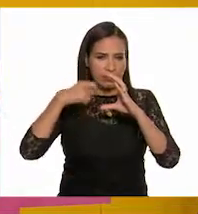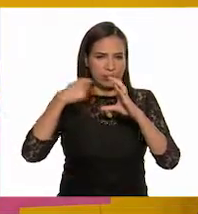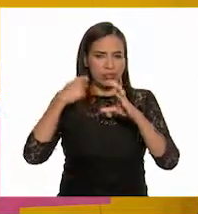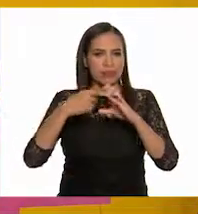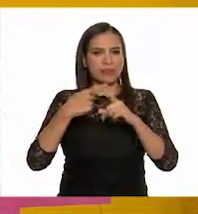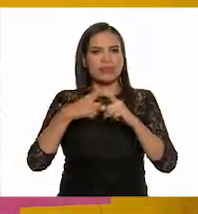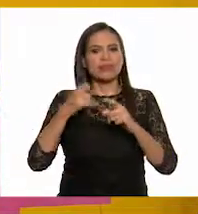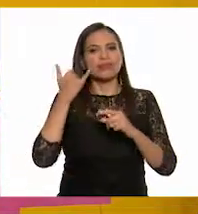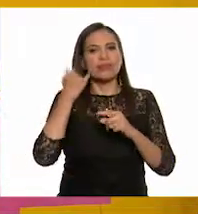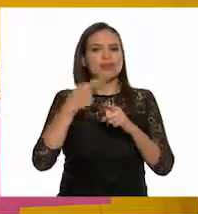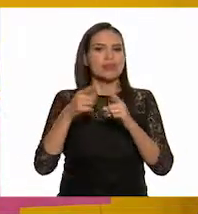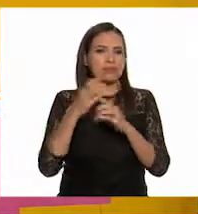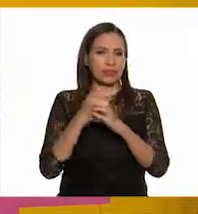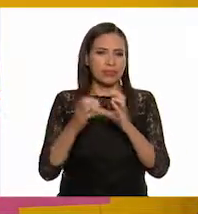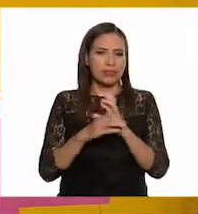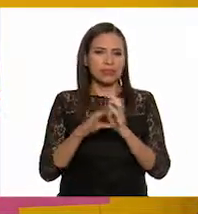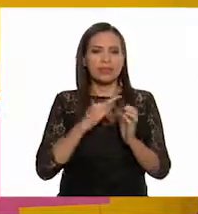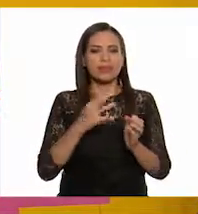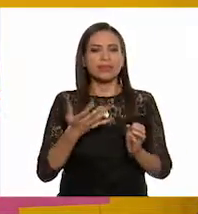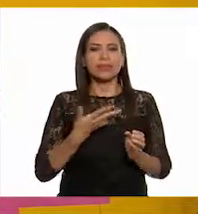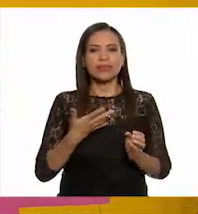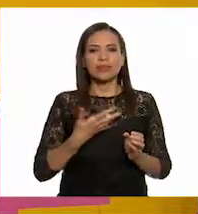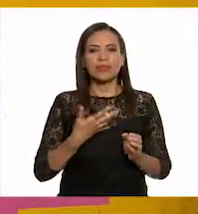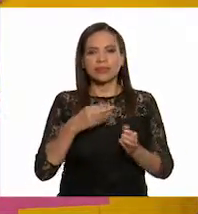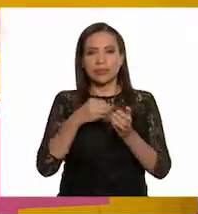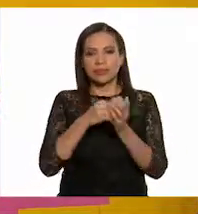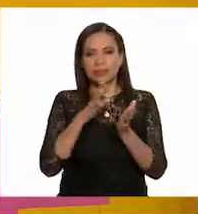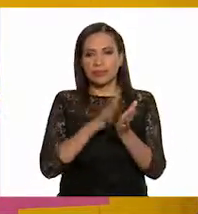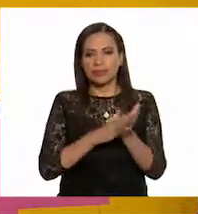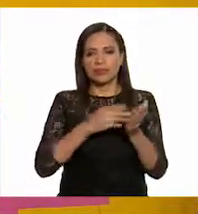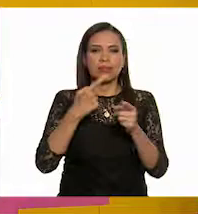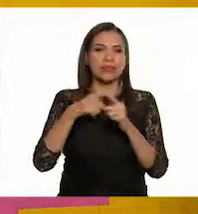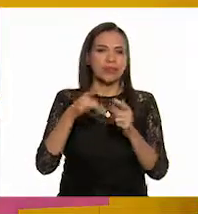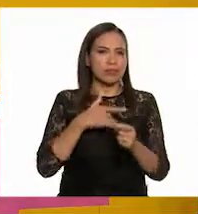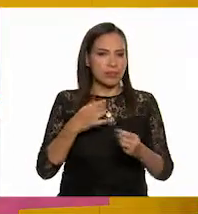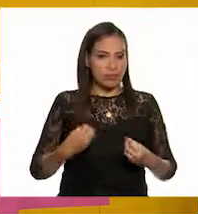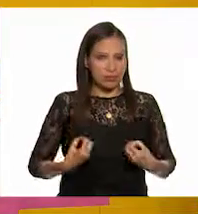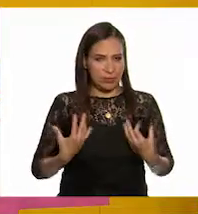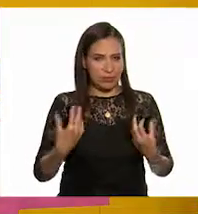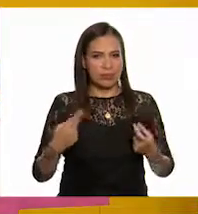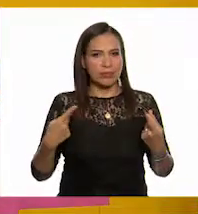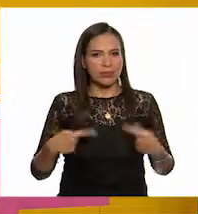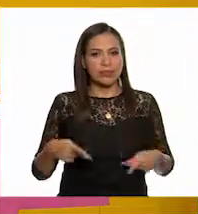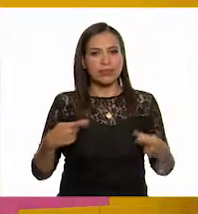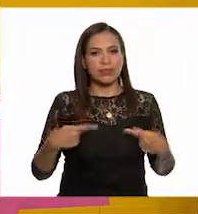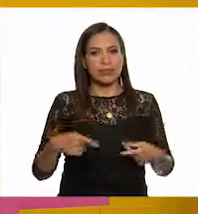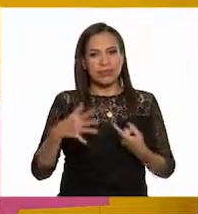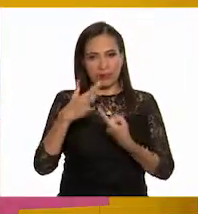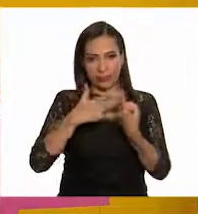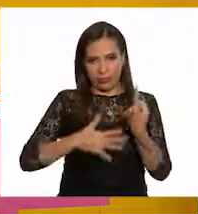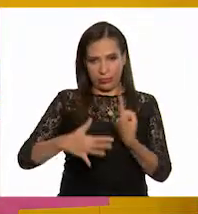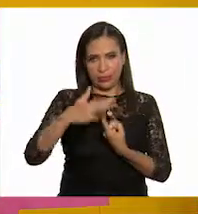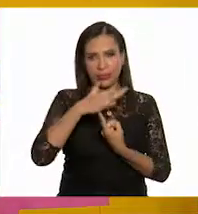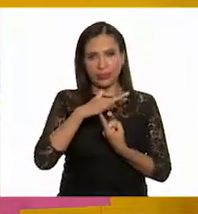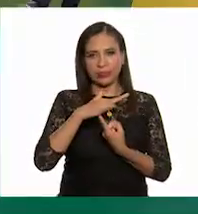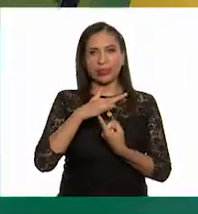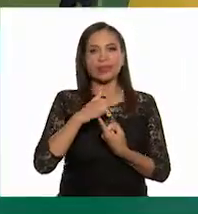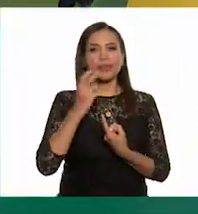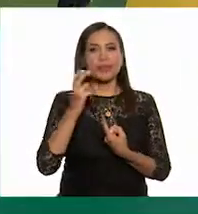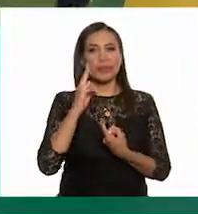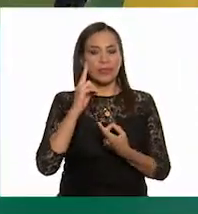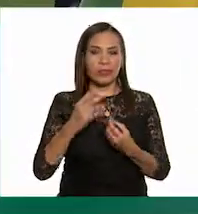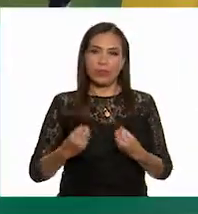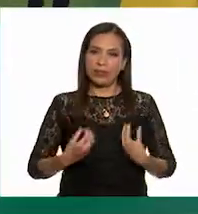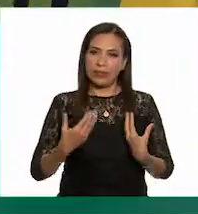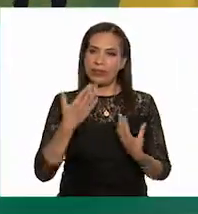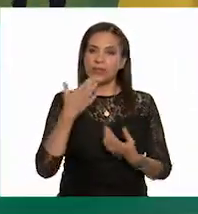un teléfono o con alguna cosa para que tengan ahí su registro de los diferentes estados de ánimo de la gente que está alrededor de ustedes. ¡Me parece increíble! ¡Me